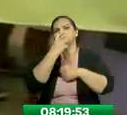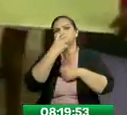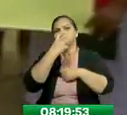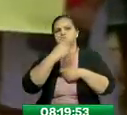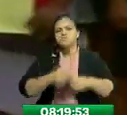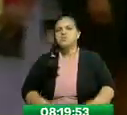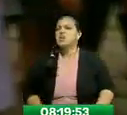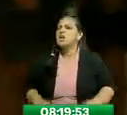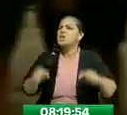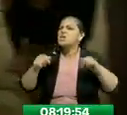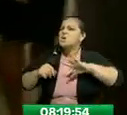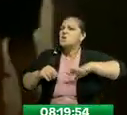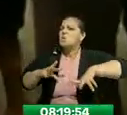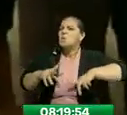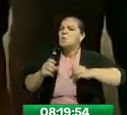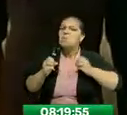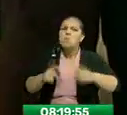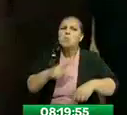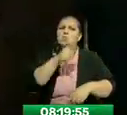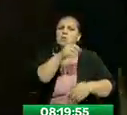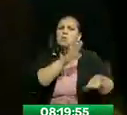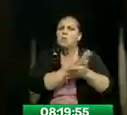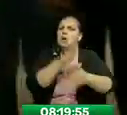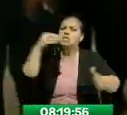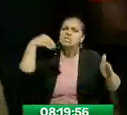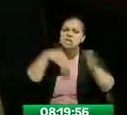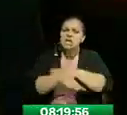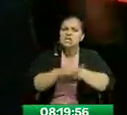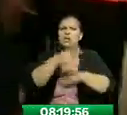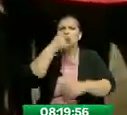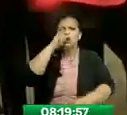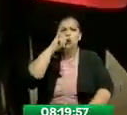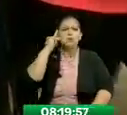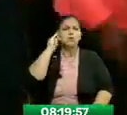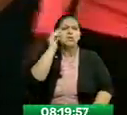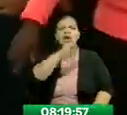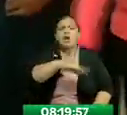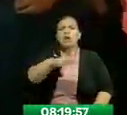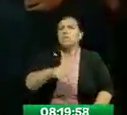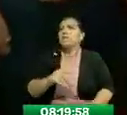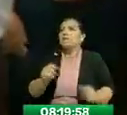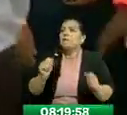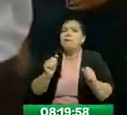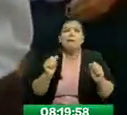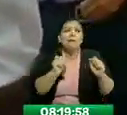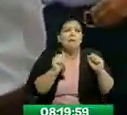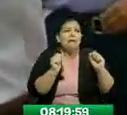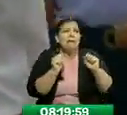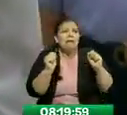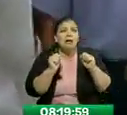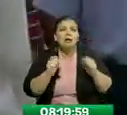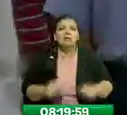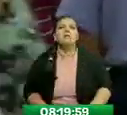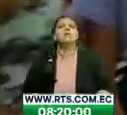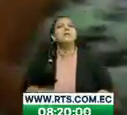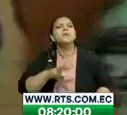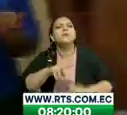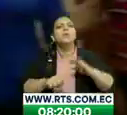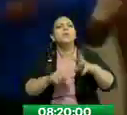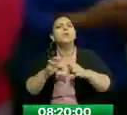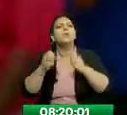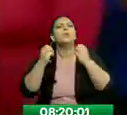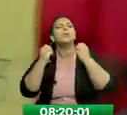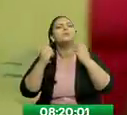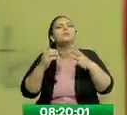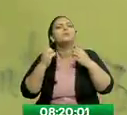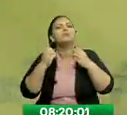delincuentes tampoco respetan a los pequeñitos estudiantes de escuela y colegio de este sector. El